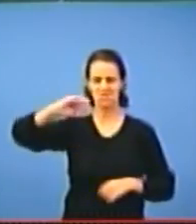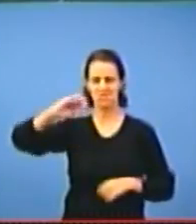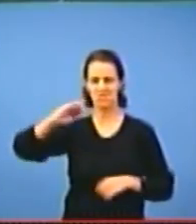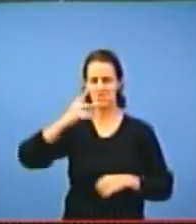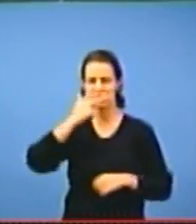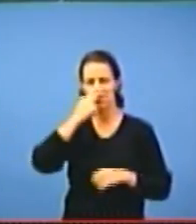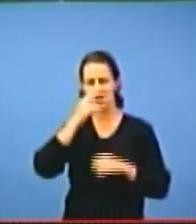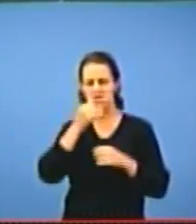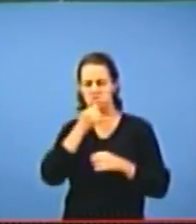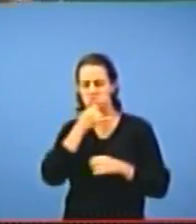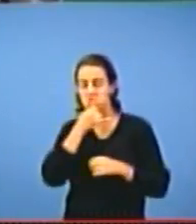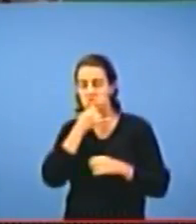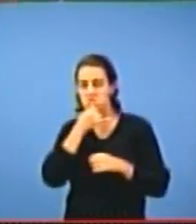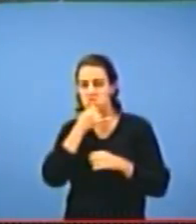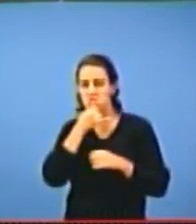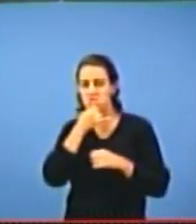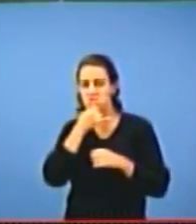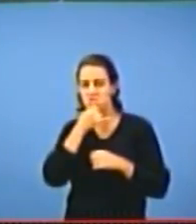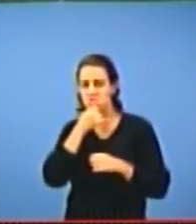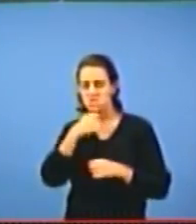animal humilde, grosero.